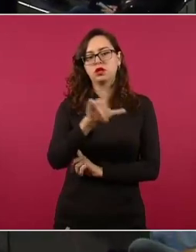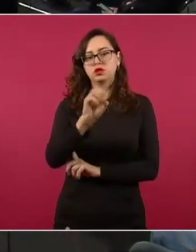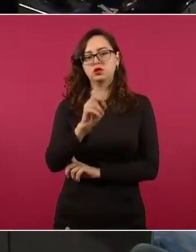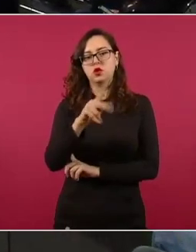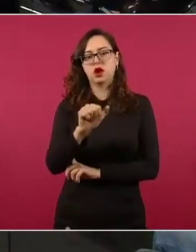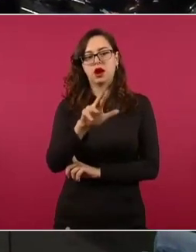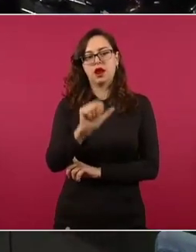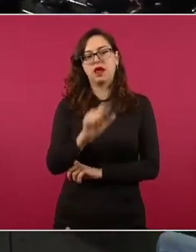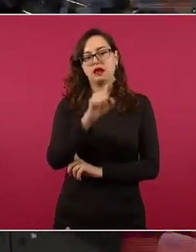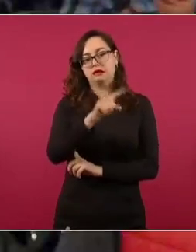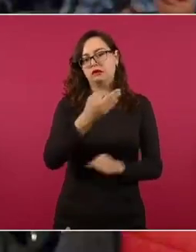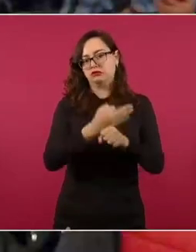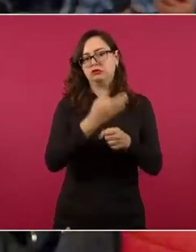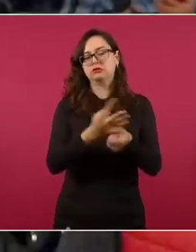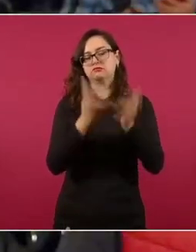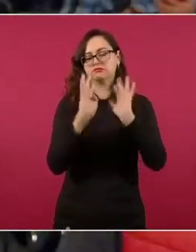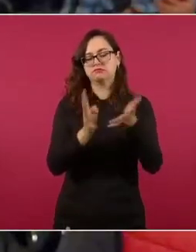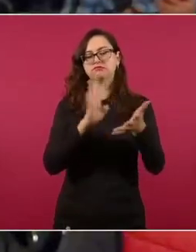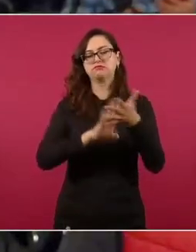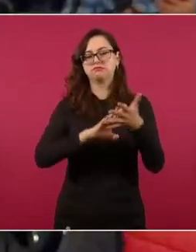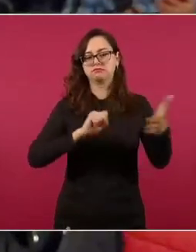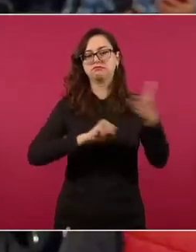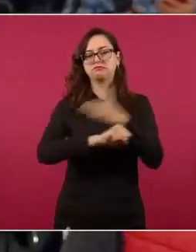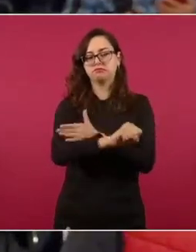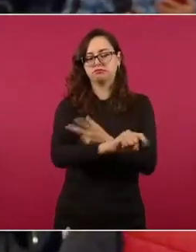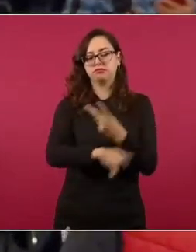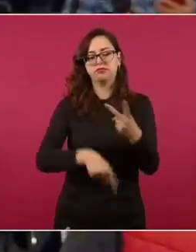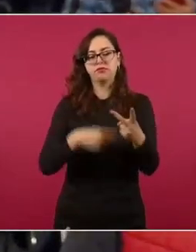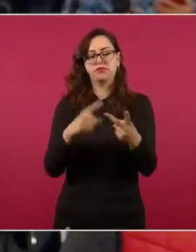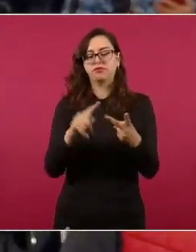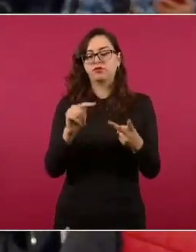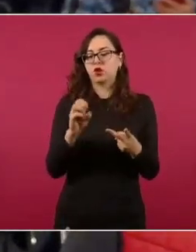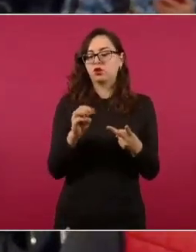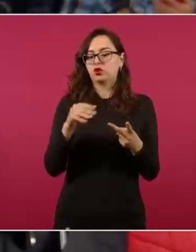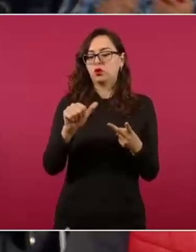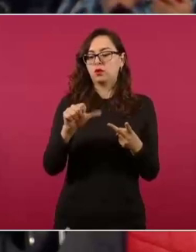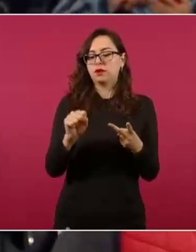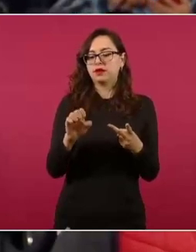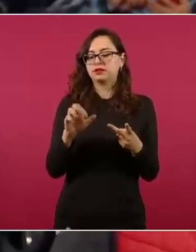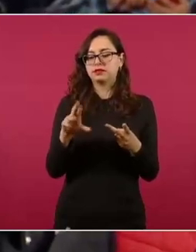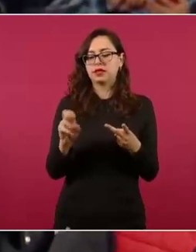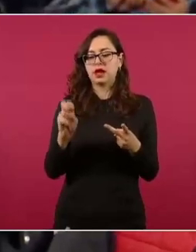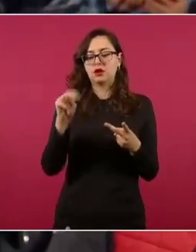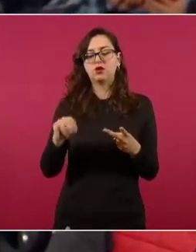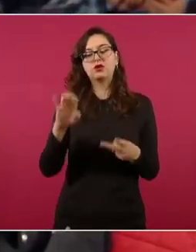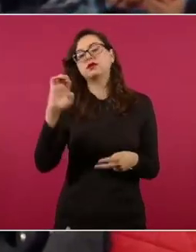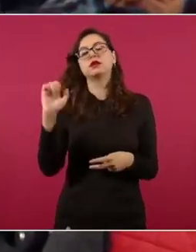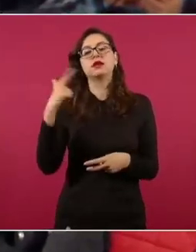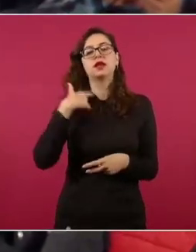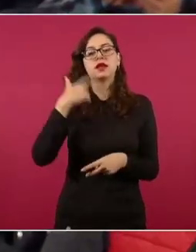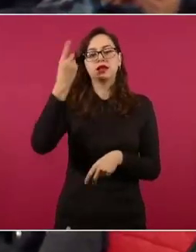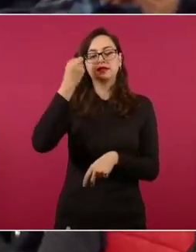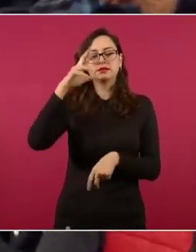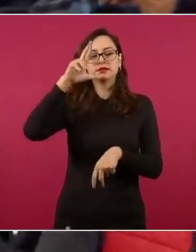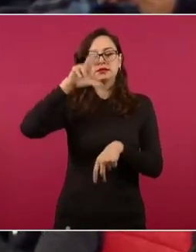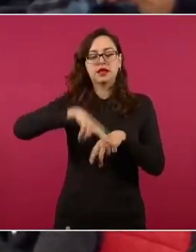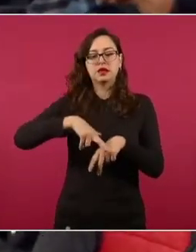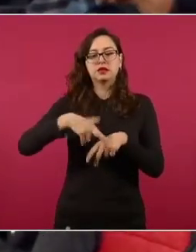el caso Ayotzinapa. También está Tomás Herón de Lucio, exdirector de la Agencia de Investigación